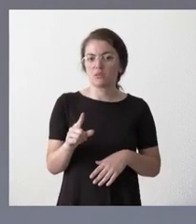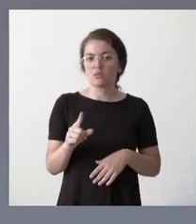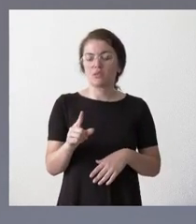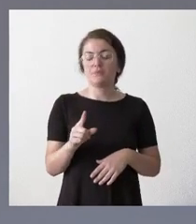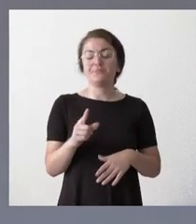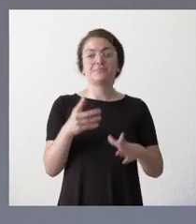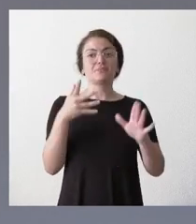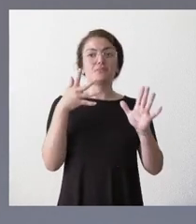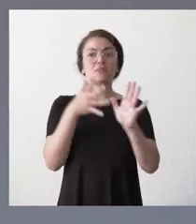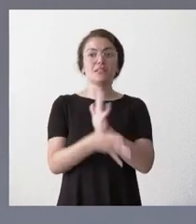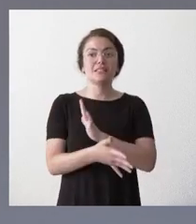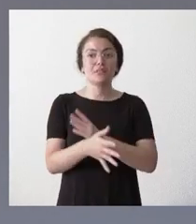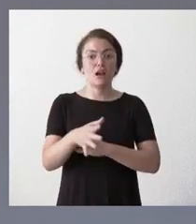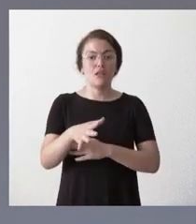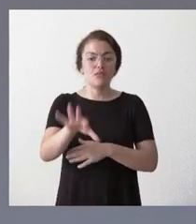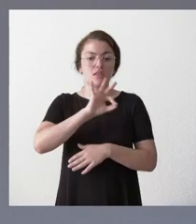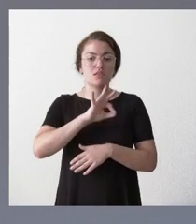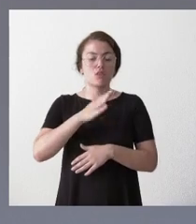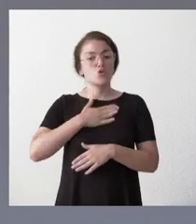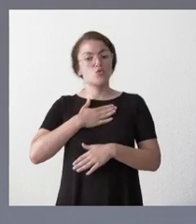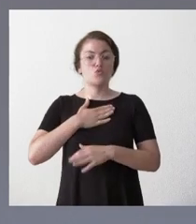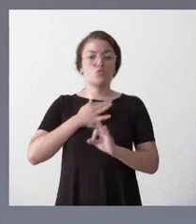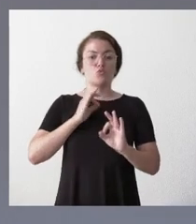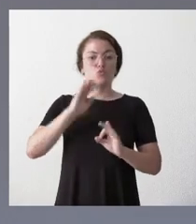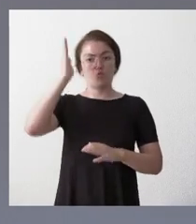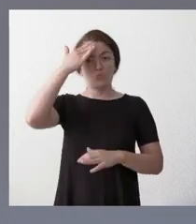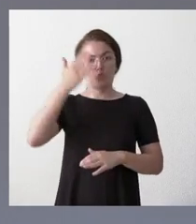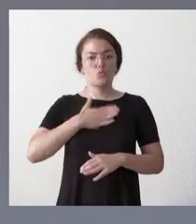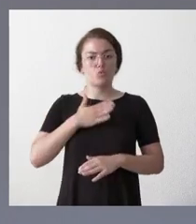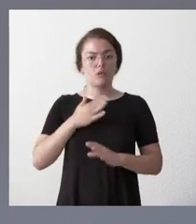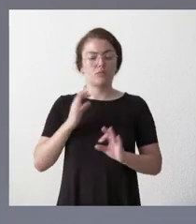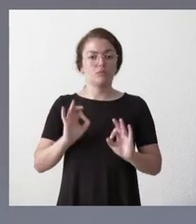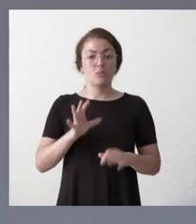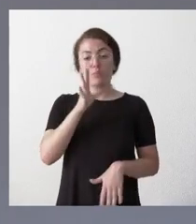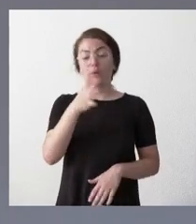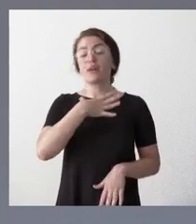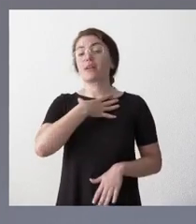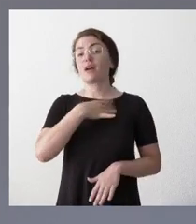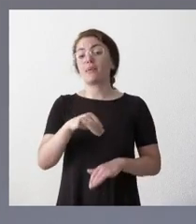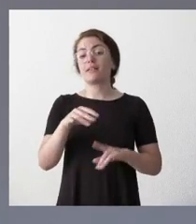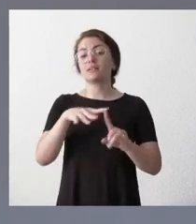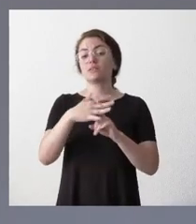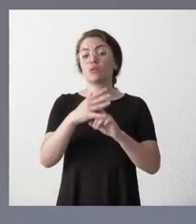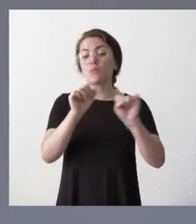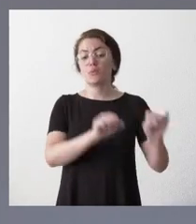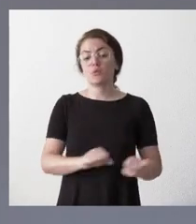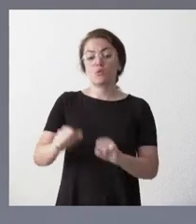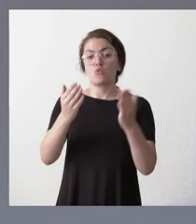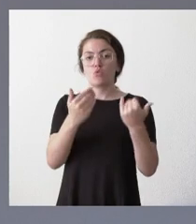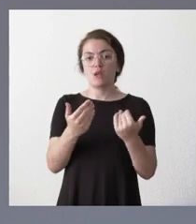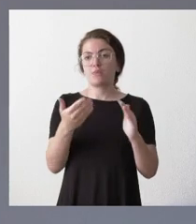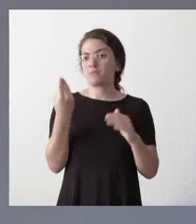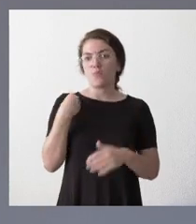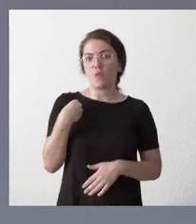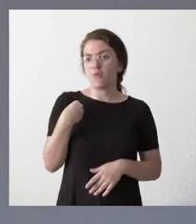decide el tutelarlos. Podría haber una situación de desprotección, igual que hay con otras familias